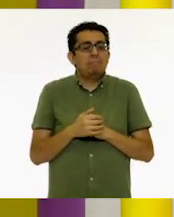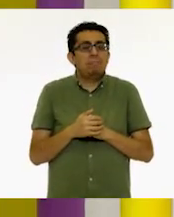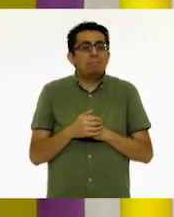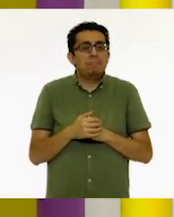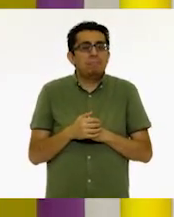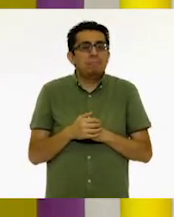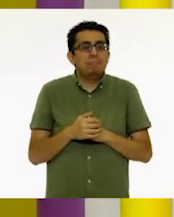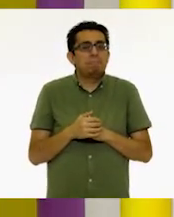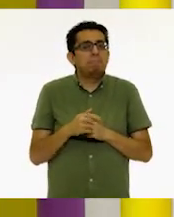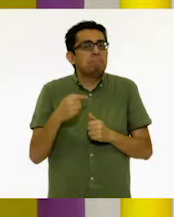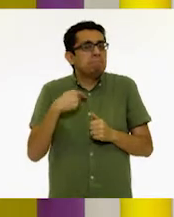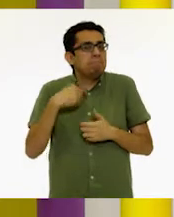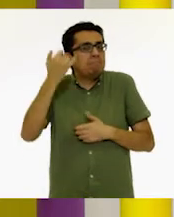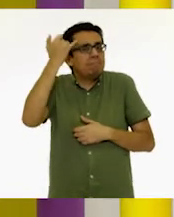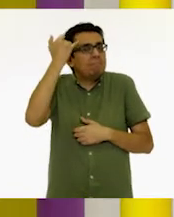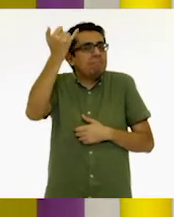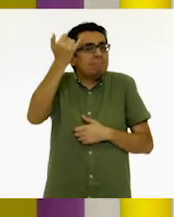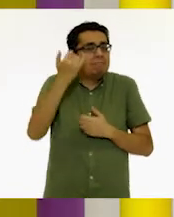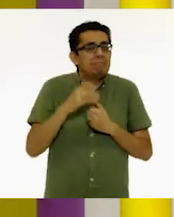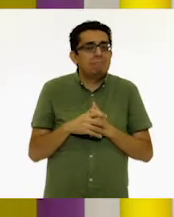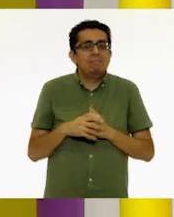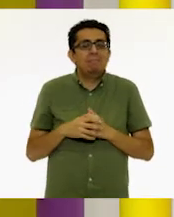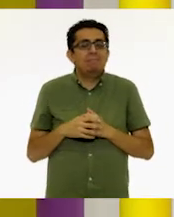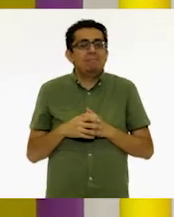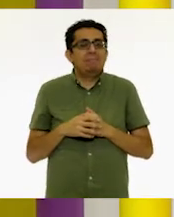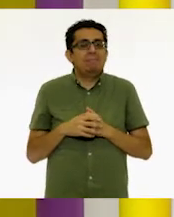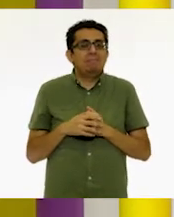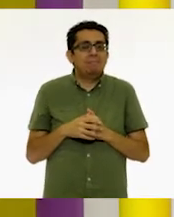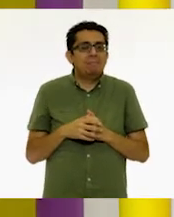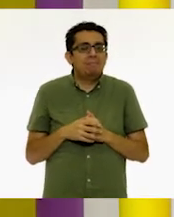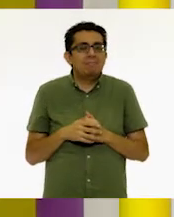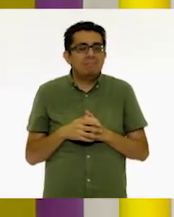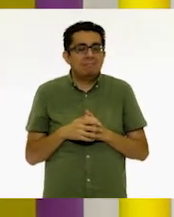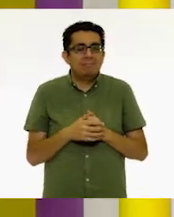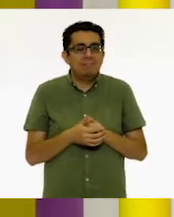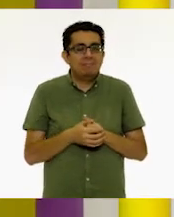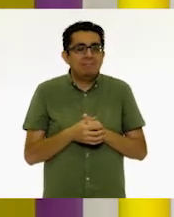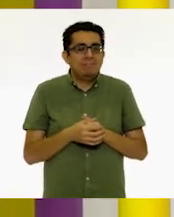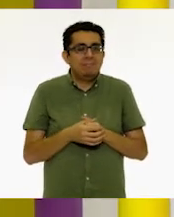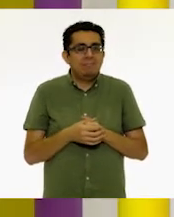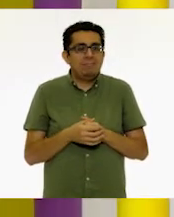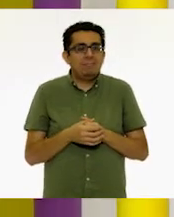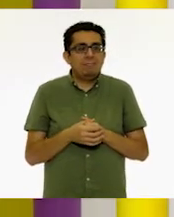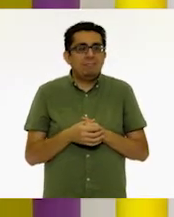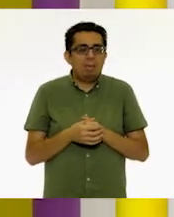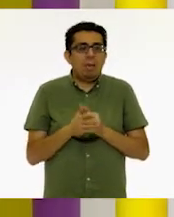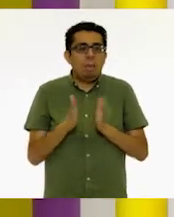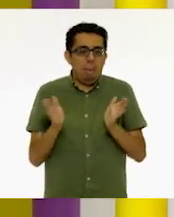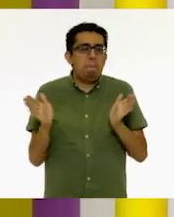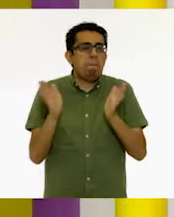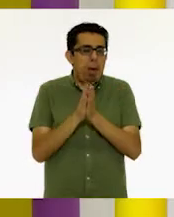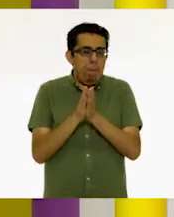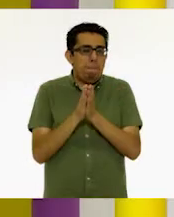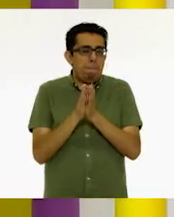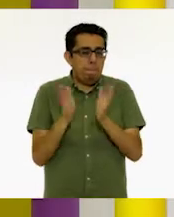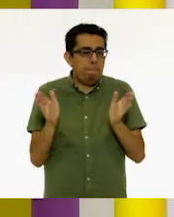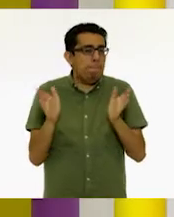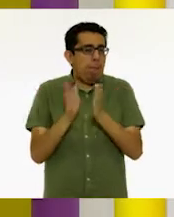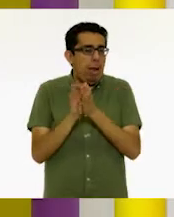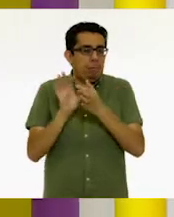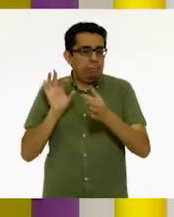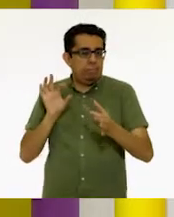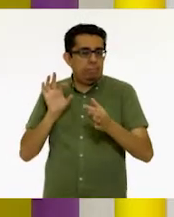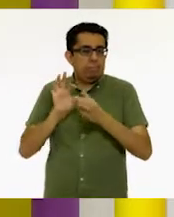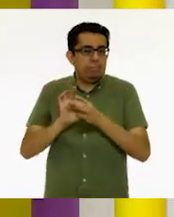le parece si lo hacemos con palmas? Es muy fácil,